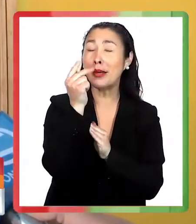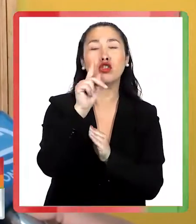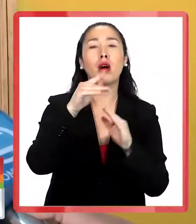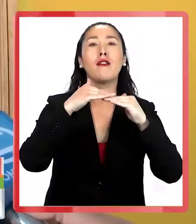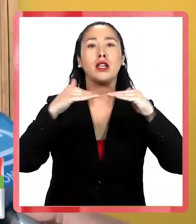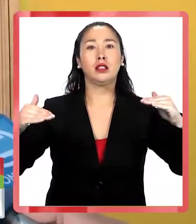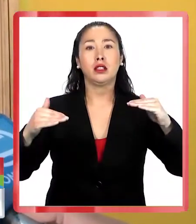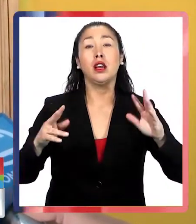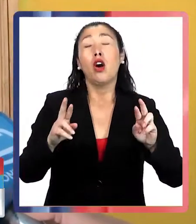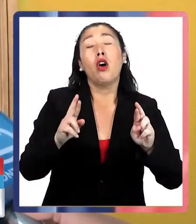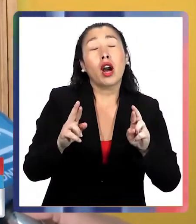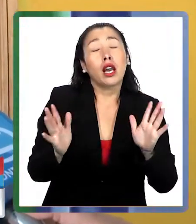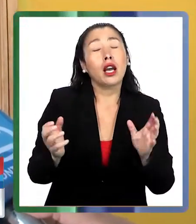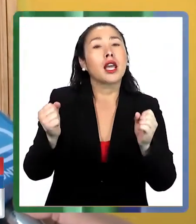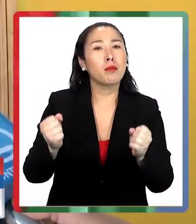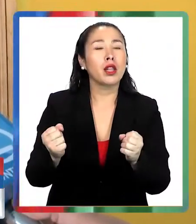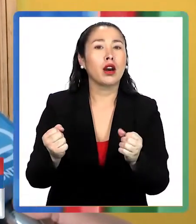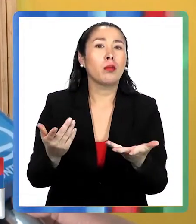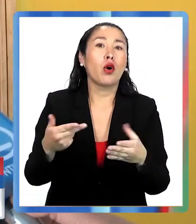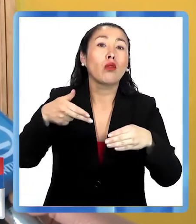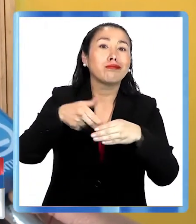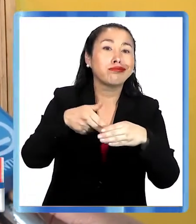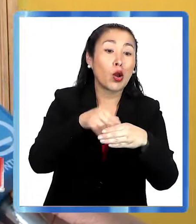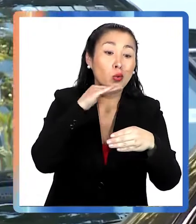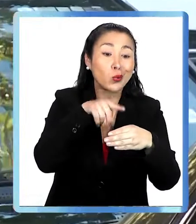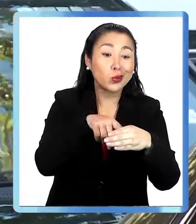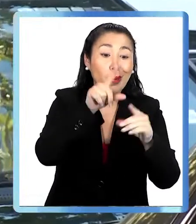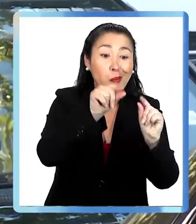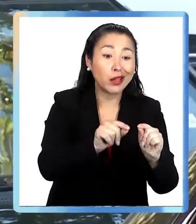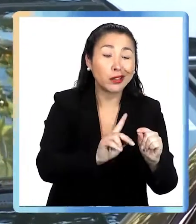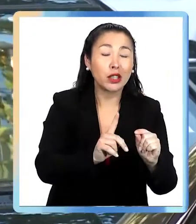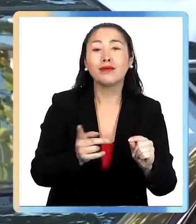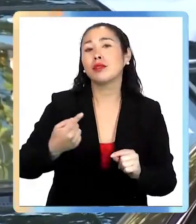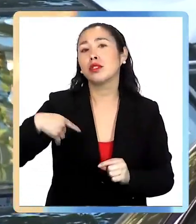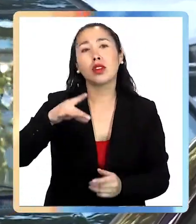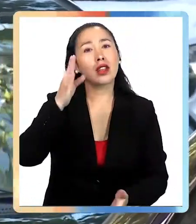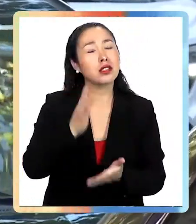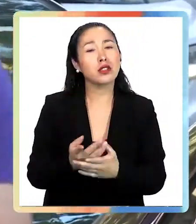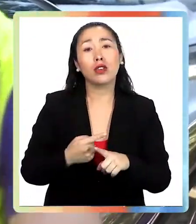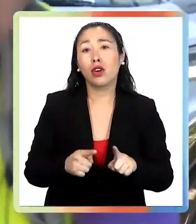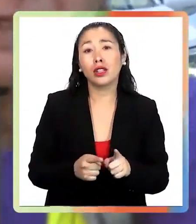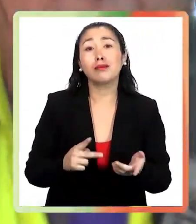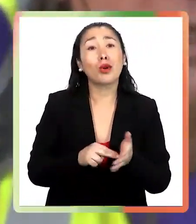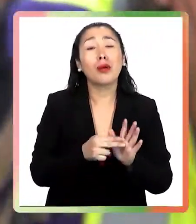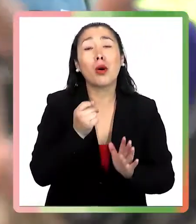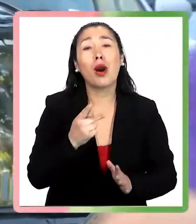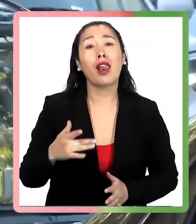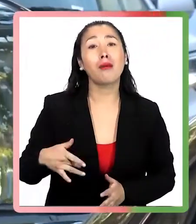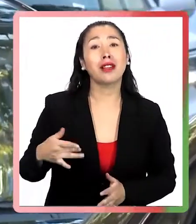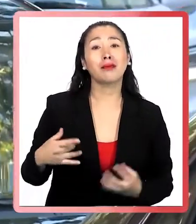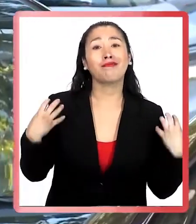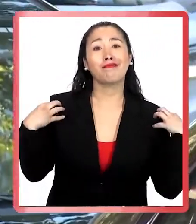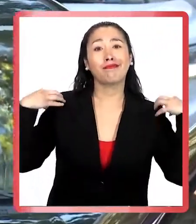nada que nos pueda favorecer en algo, digamos, los consumos de combustible, bueno, ya tendremos que empezar a tomar otras medidas y lamentablemente pasarle